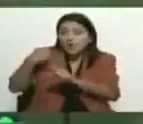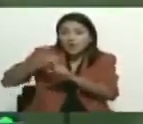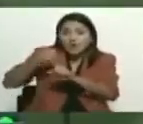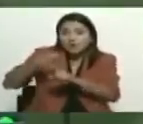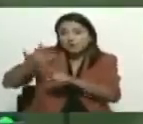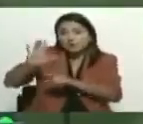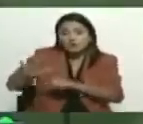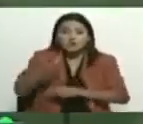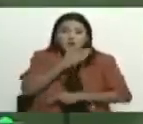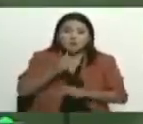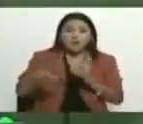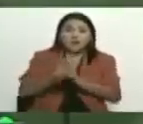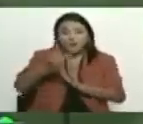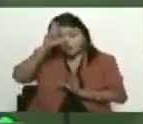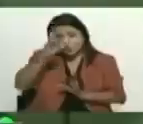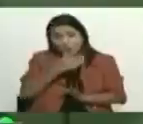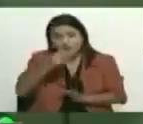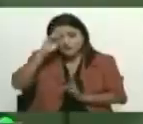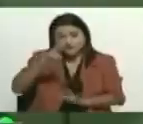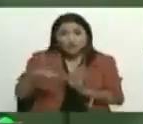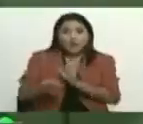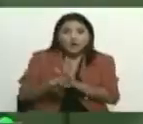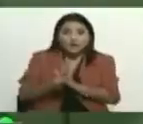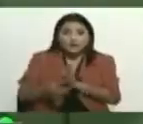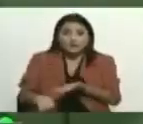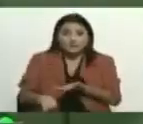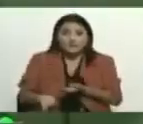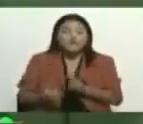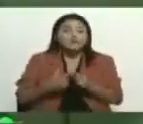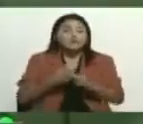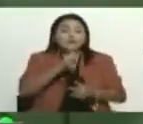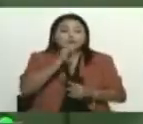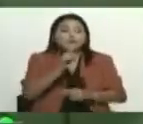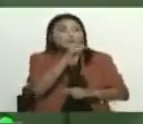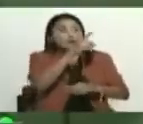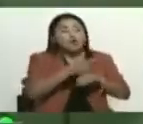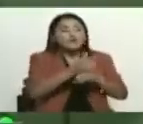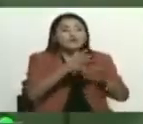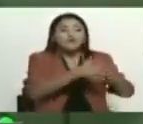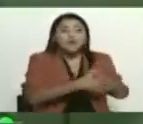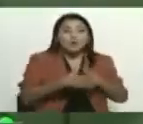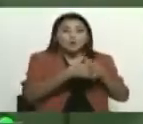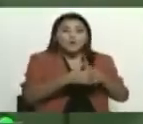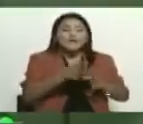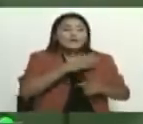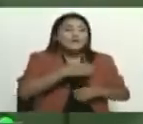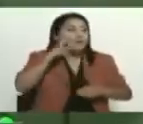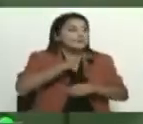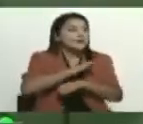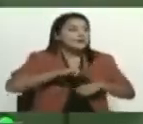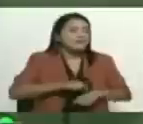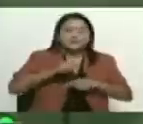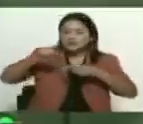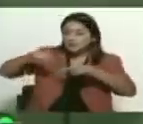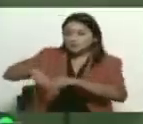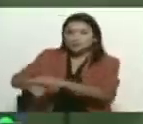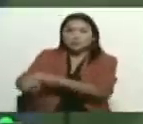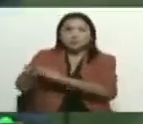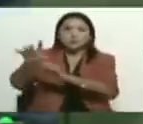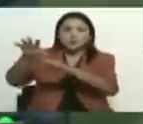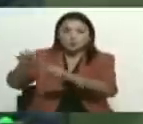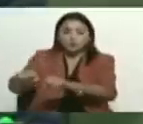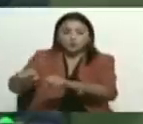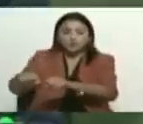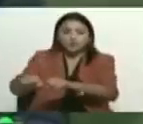conducta ilegal. Denunciamos que el gobierno de Estados Unidos de América pretende militarizar la situación. El Comando